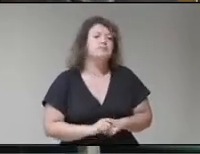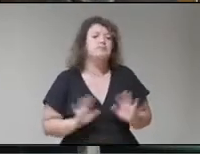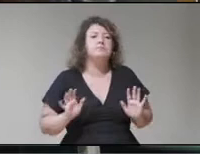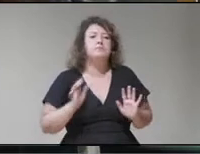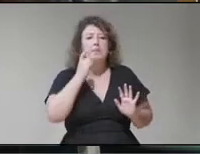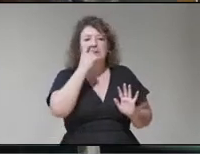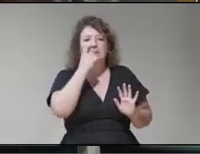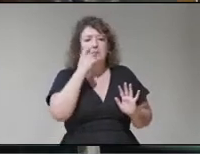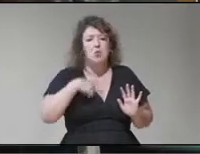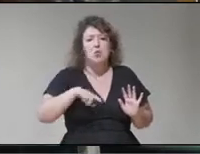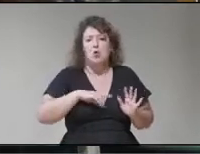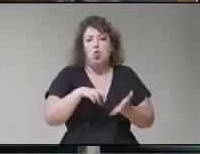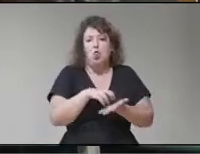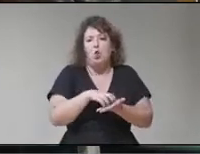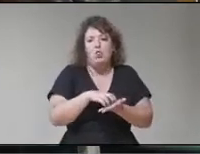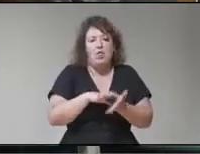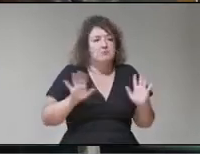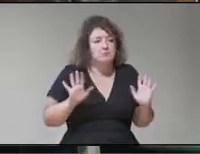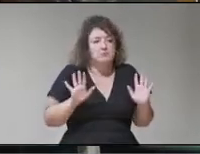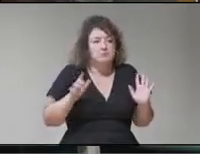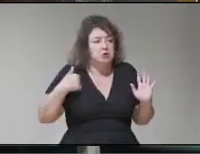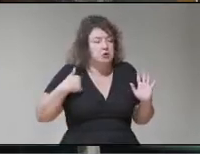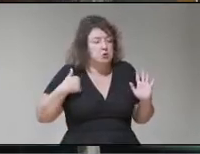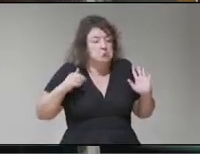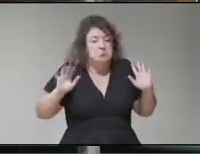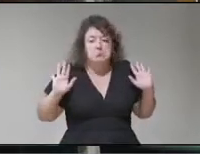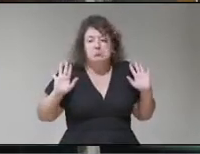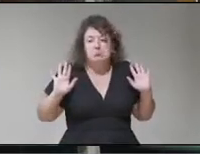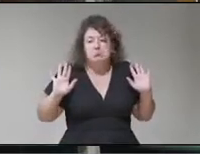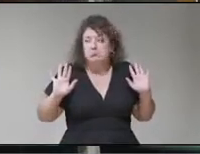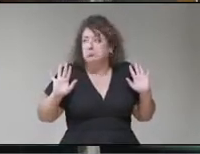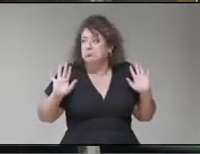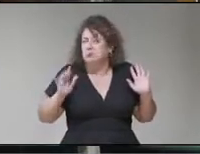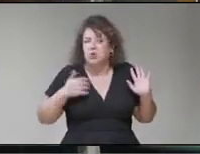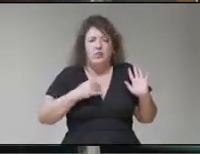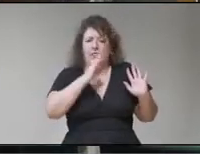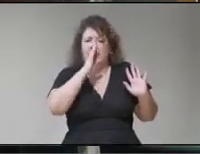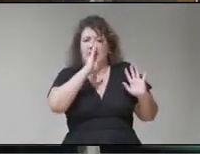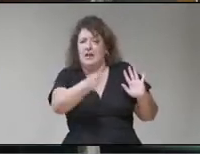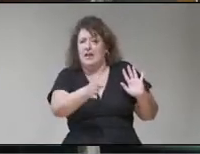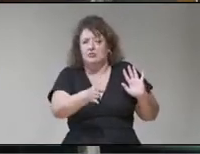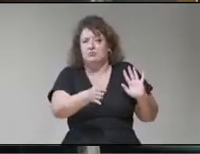planteando ninguna duda. Yo, de repente, ya hago una